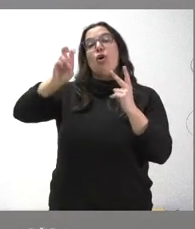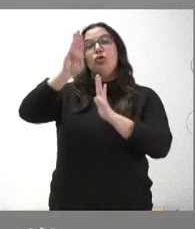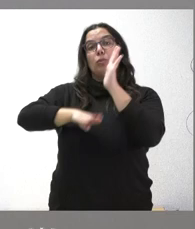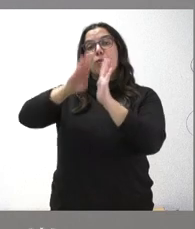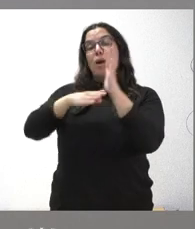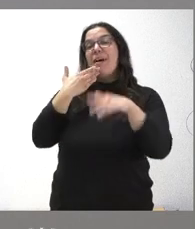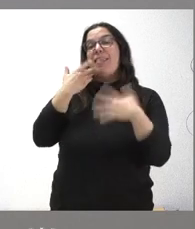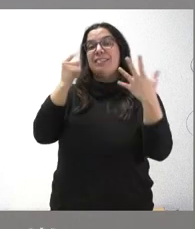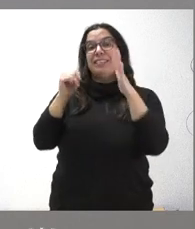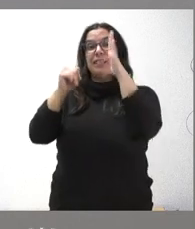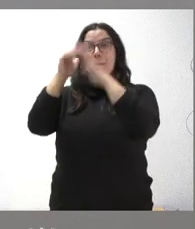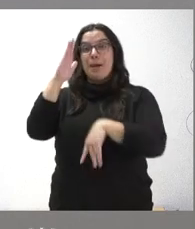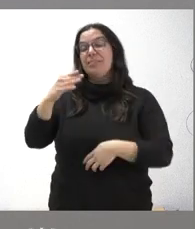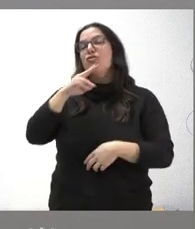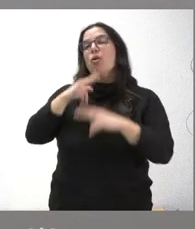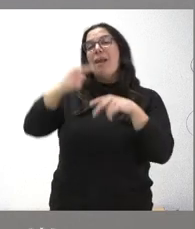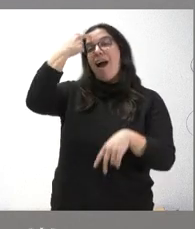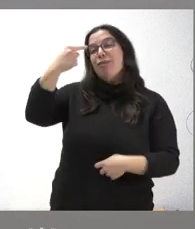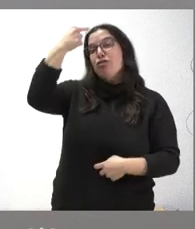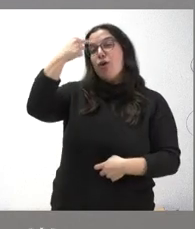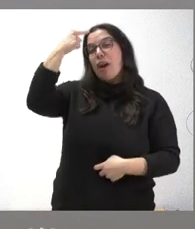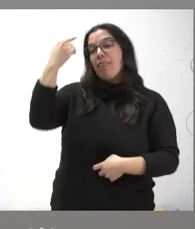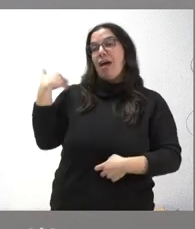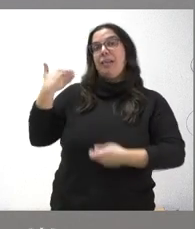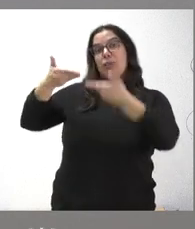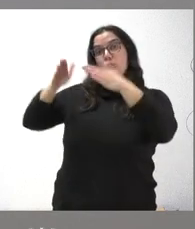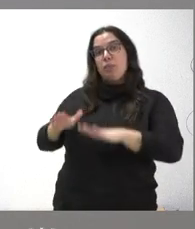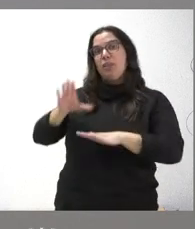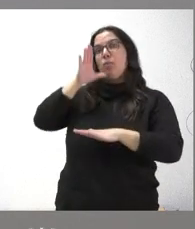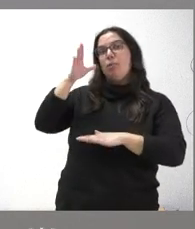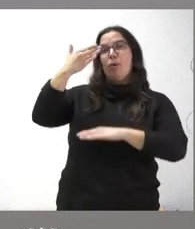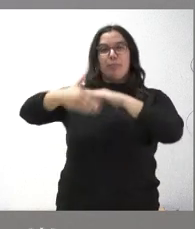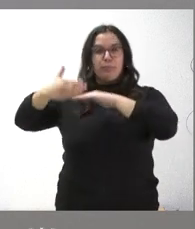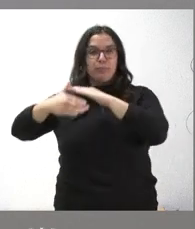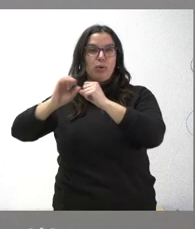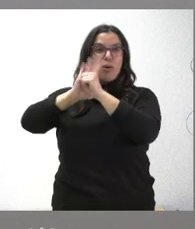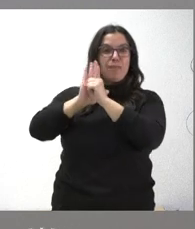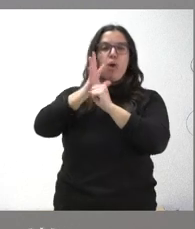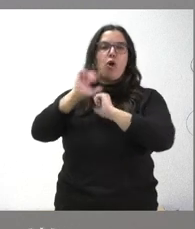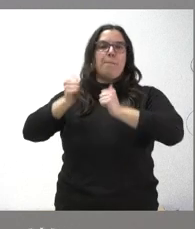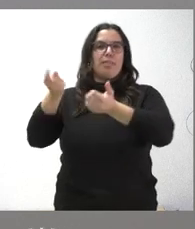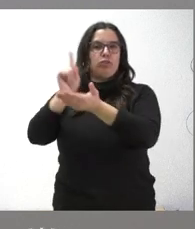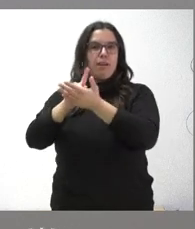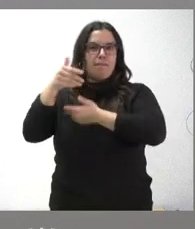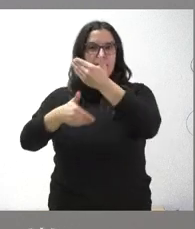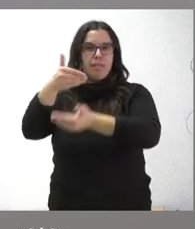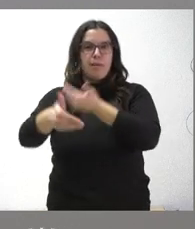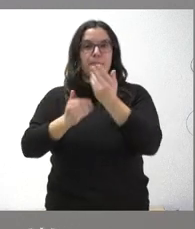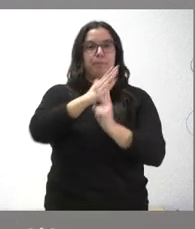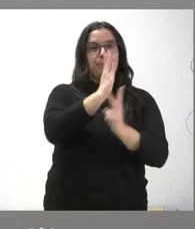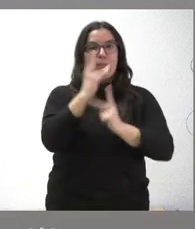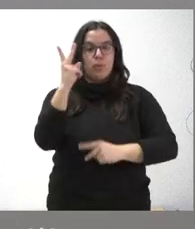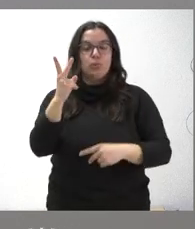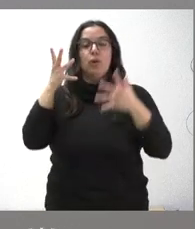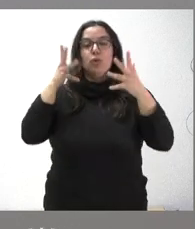de 60 años tras la suspensión que este programa haba tenido a causa de las restricciones de movilidad durante la pandemia el consejo de